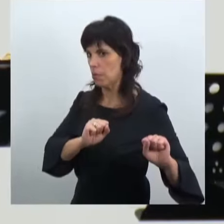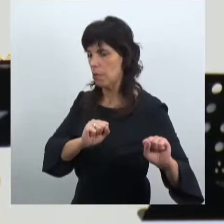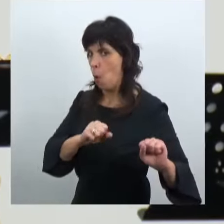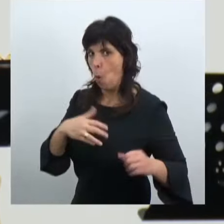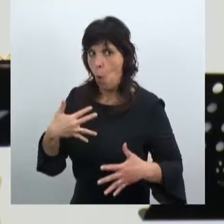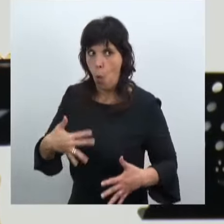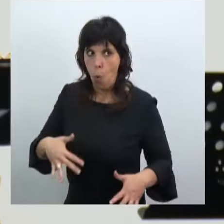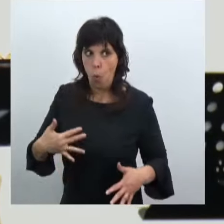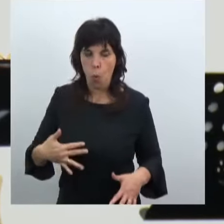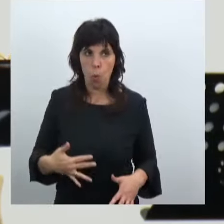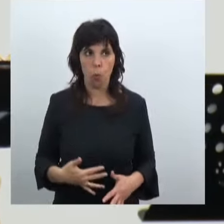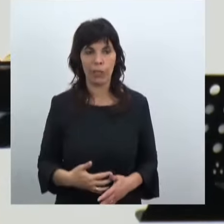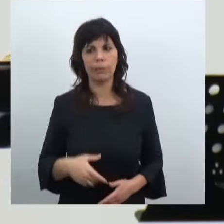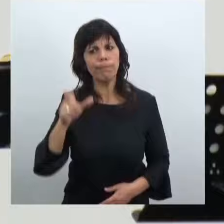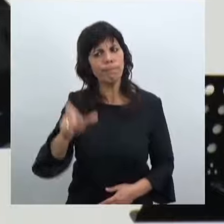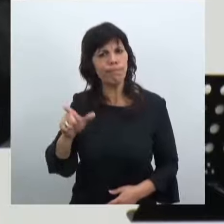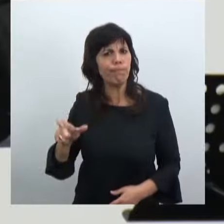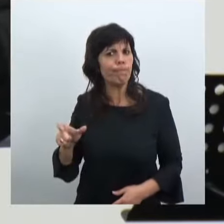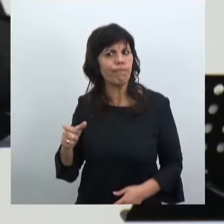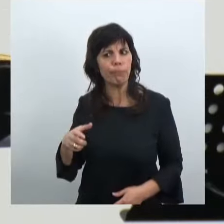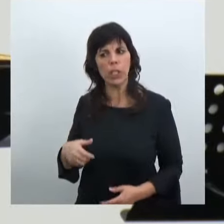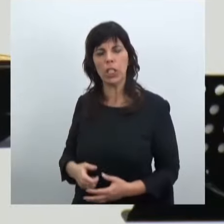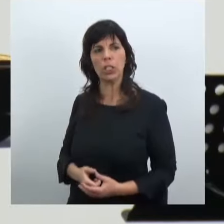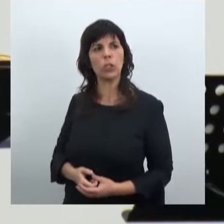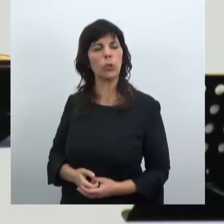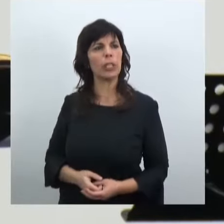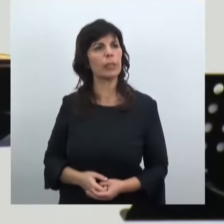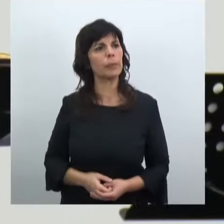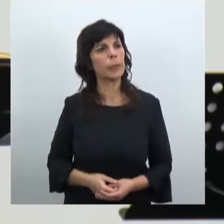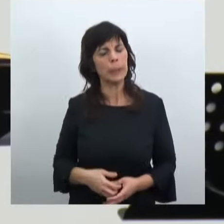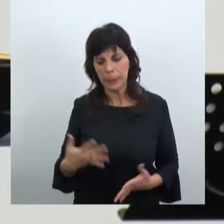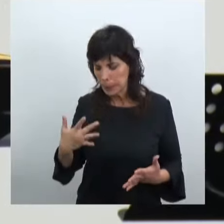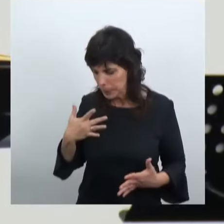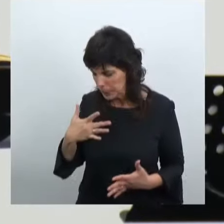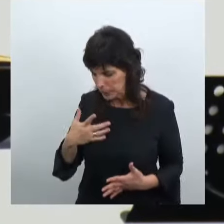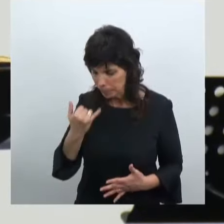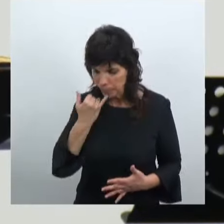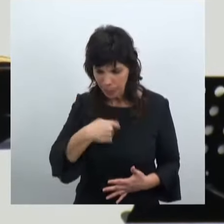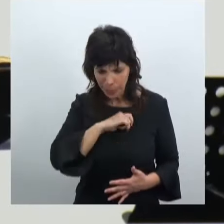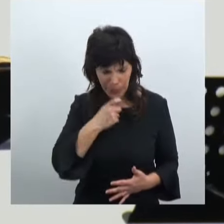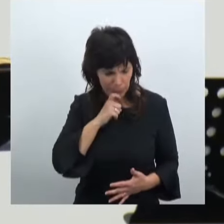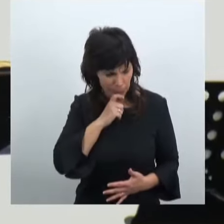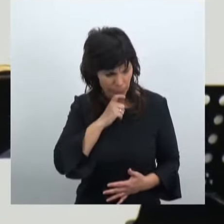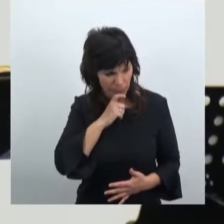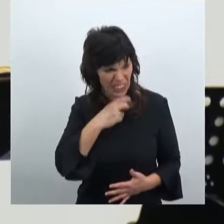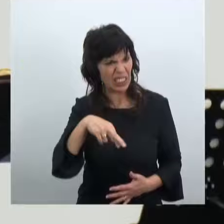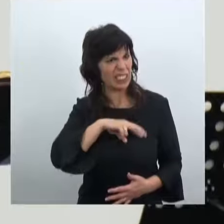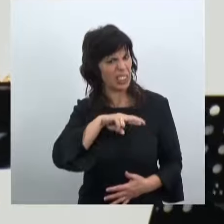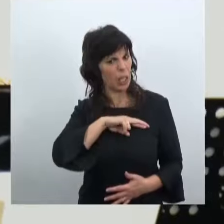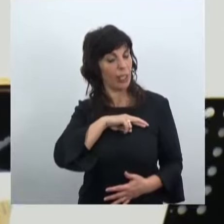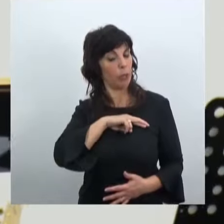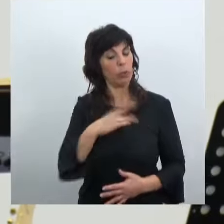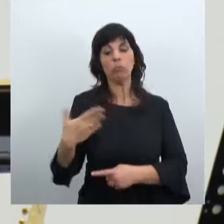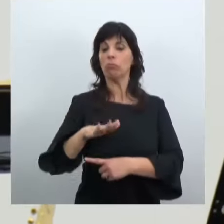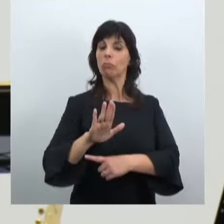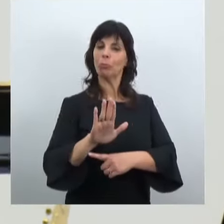junto. Gente auto... no sé cómo se dice en español, religiosa, que quiere